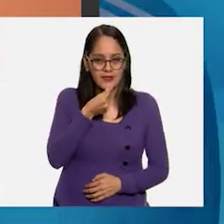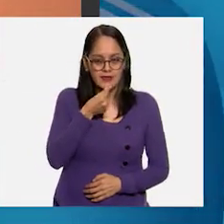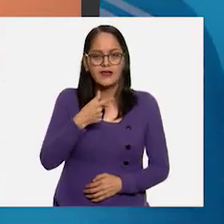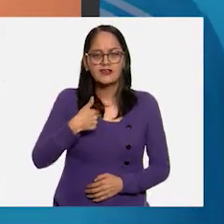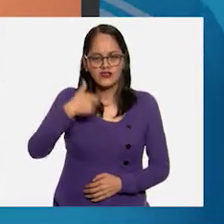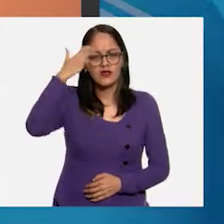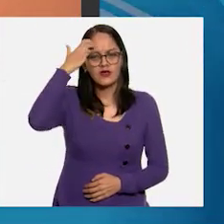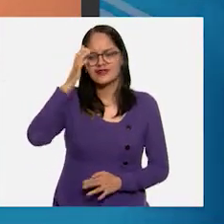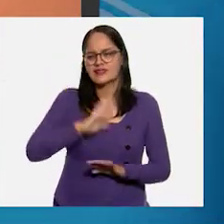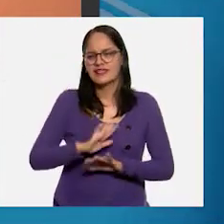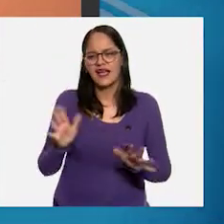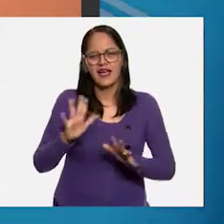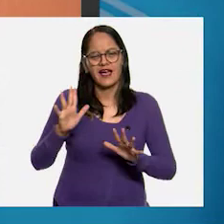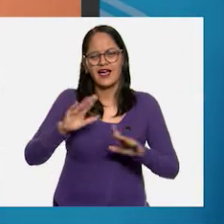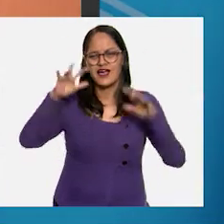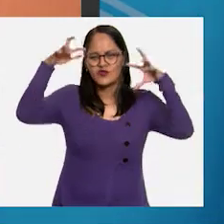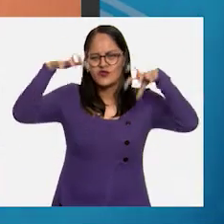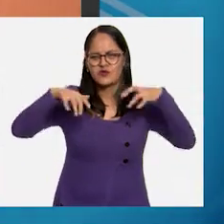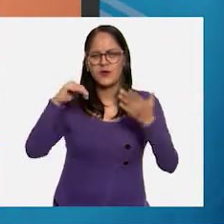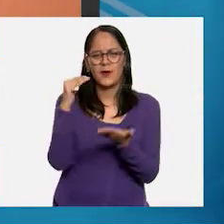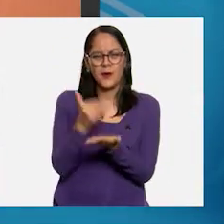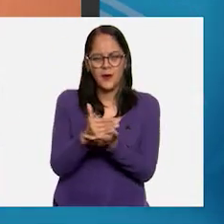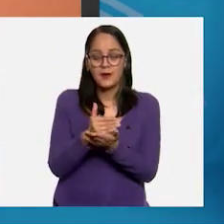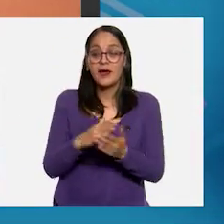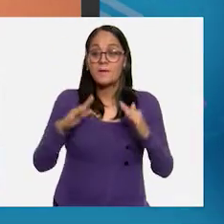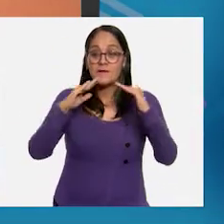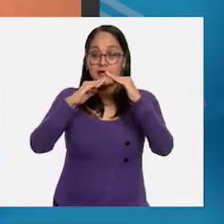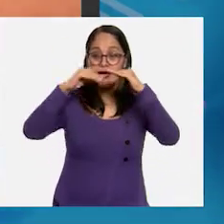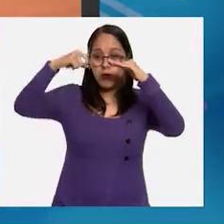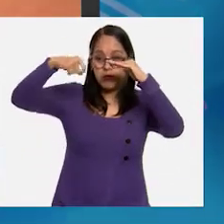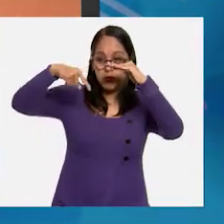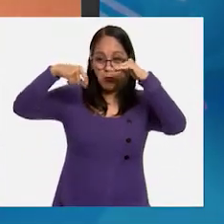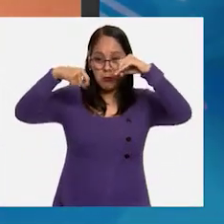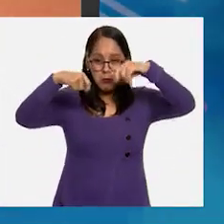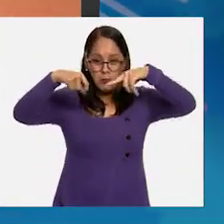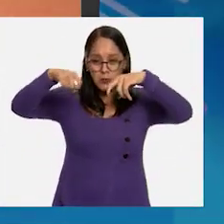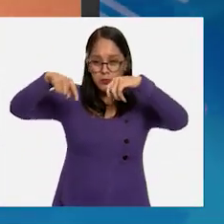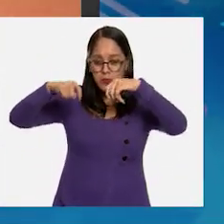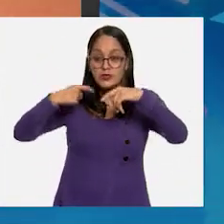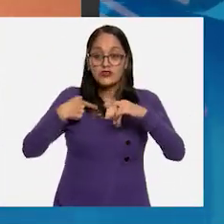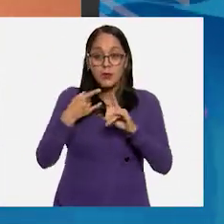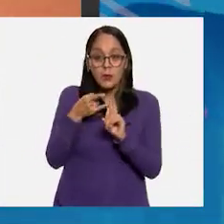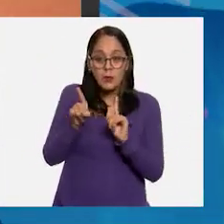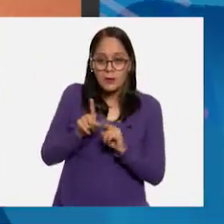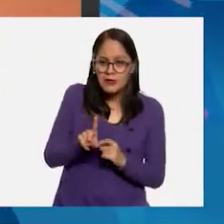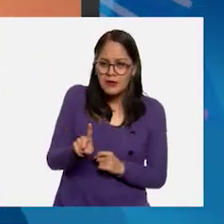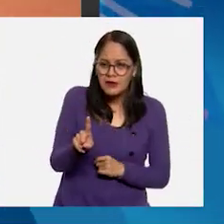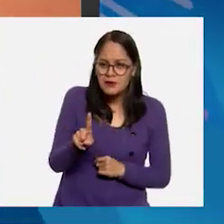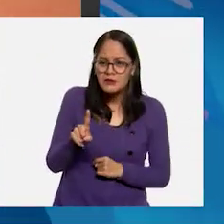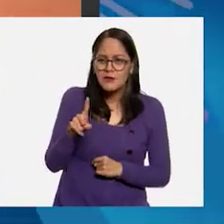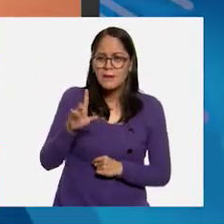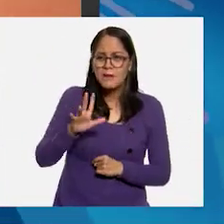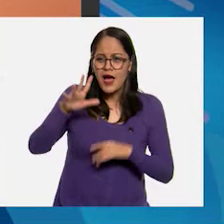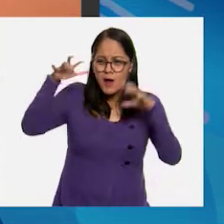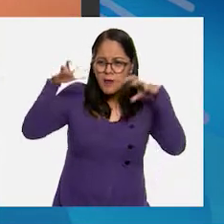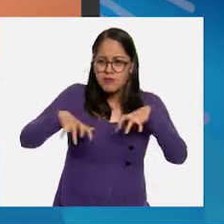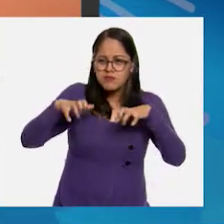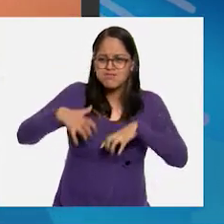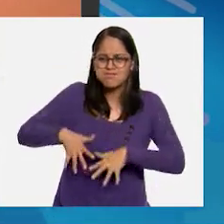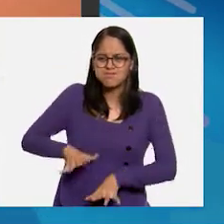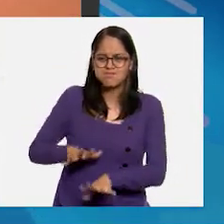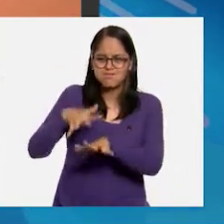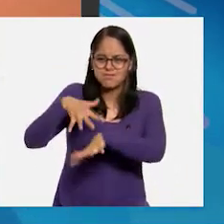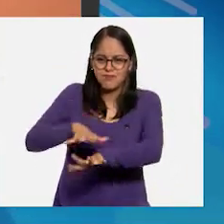queríamos que se acabaran las lluvias. Salían goteras por todos lados, me asomaba a ver la calle y parecían ríos, y estábamos